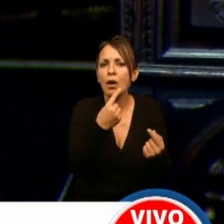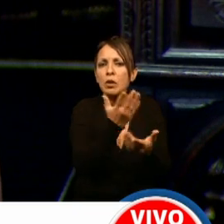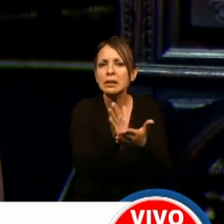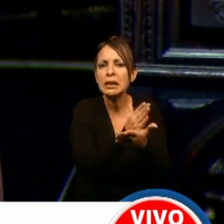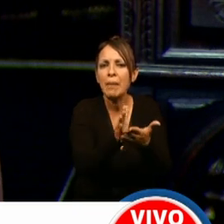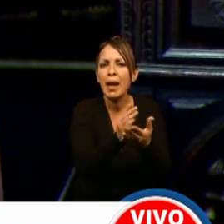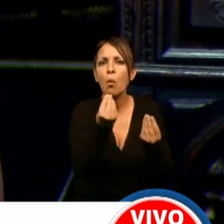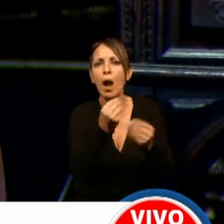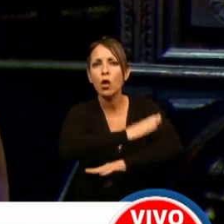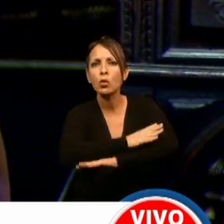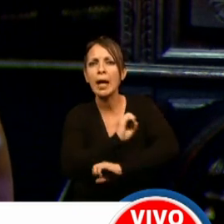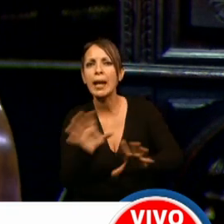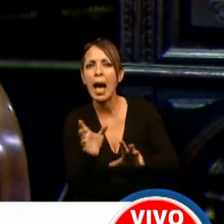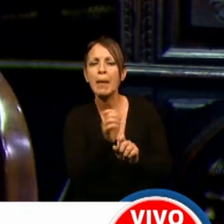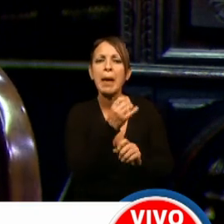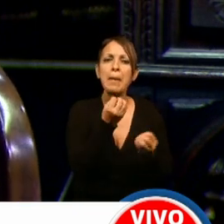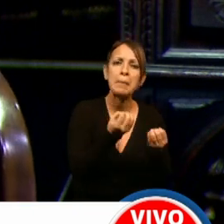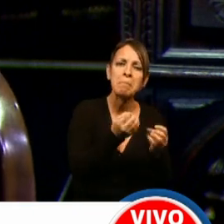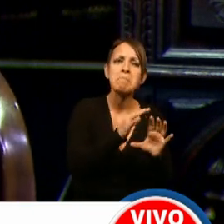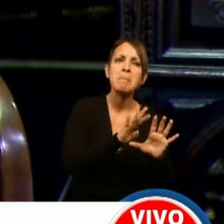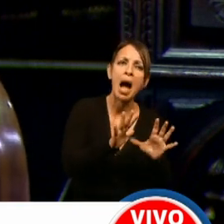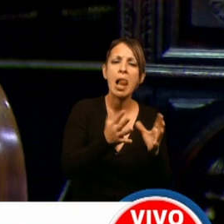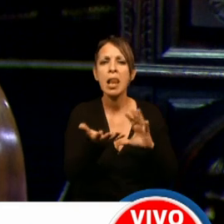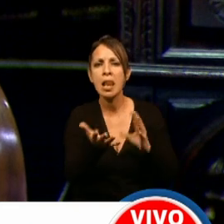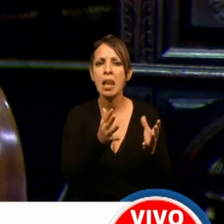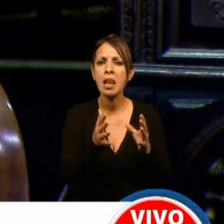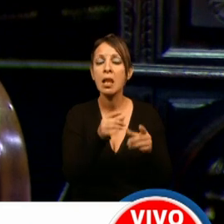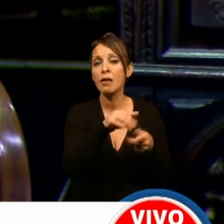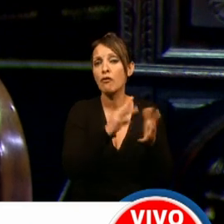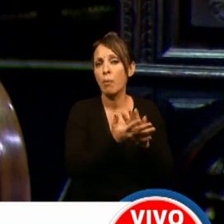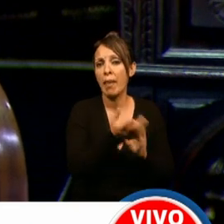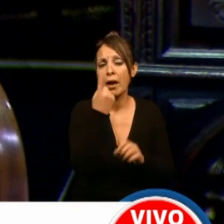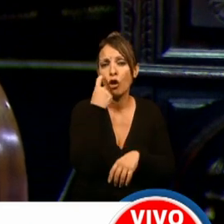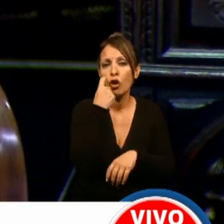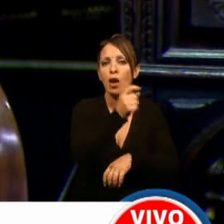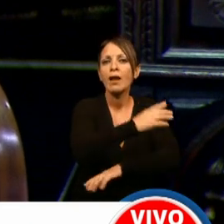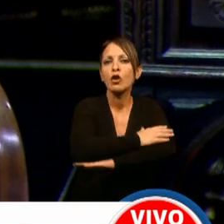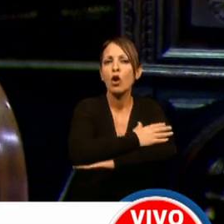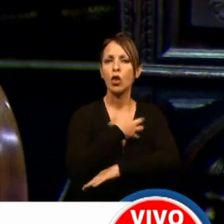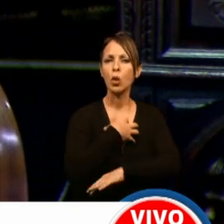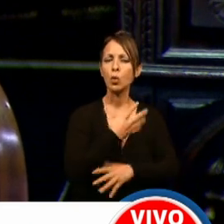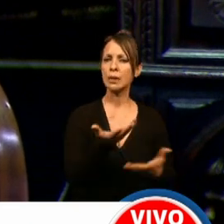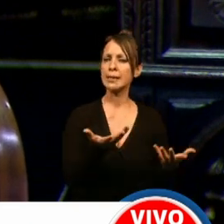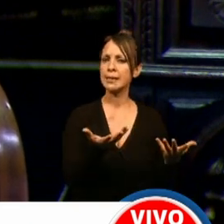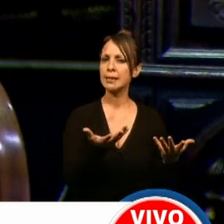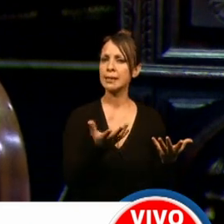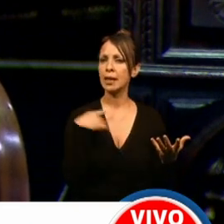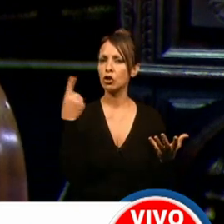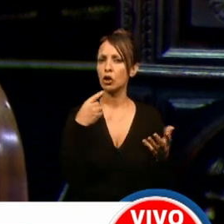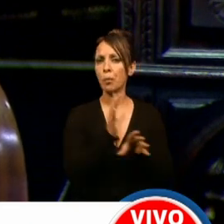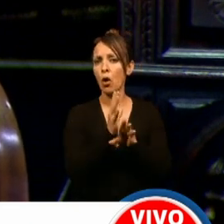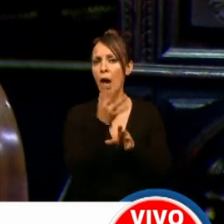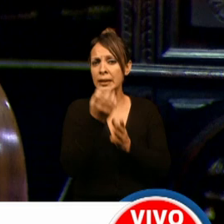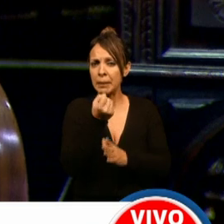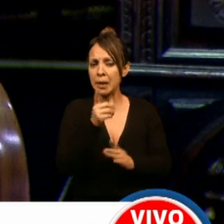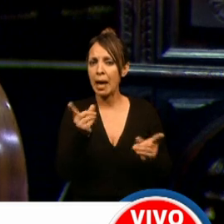esto vamos a coincidir todos que está regulando conductas que estamos dando por cierto y